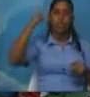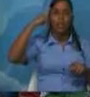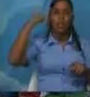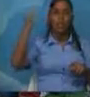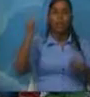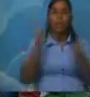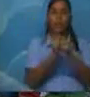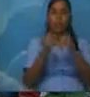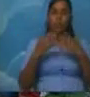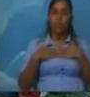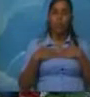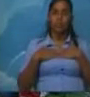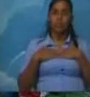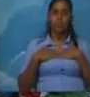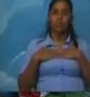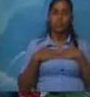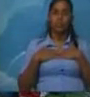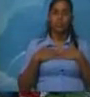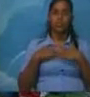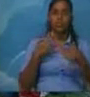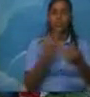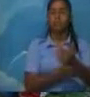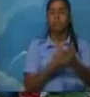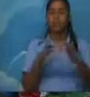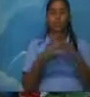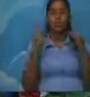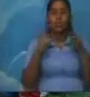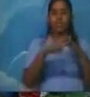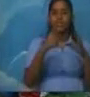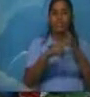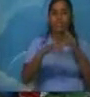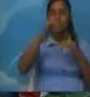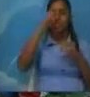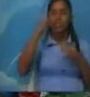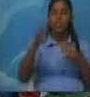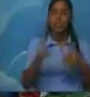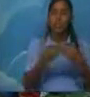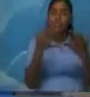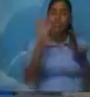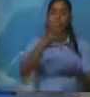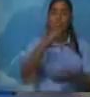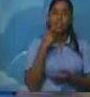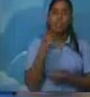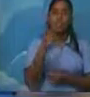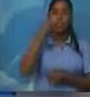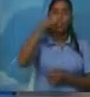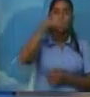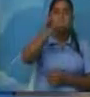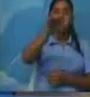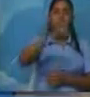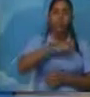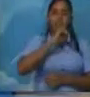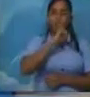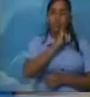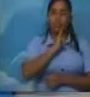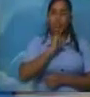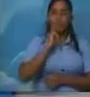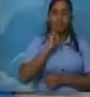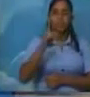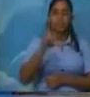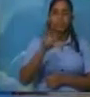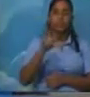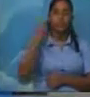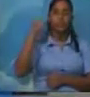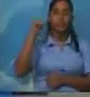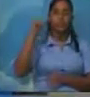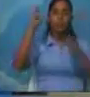para conmigo para conmigo hermano todas estas cosas Dios se las está diciendo al pueblo de Israel a través de